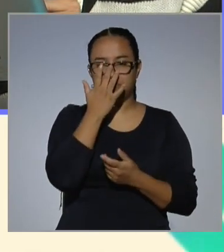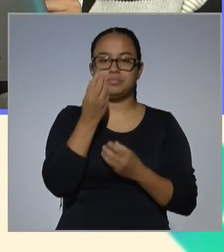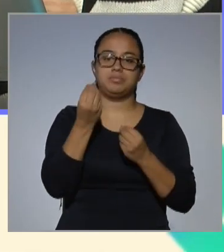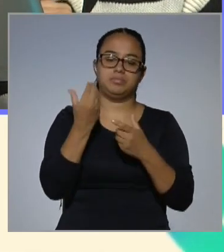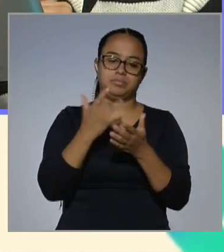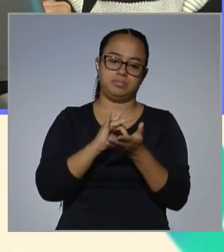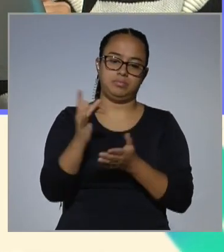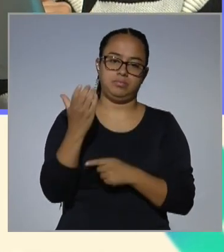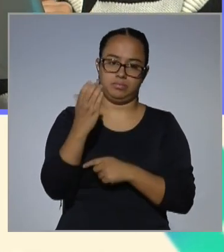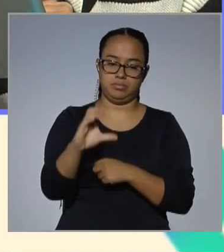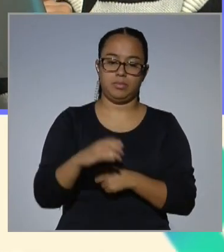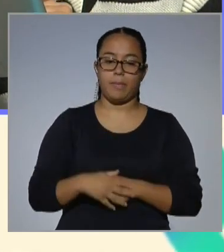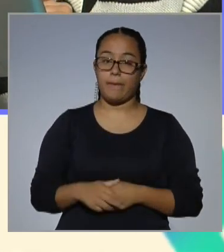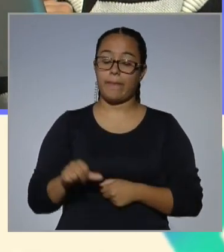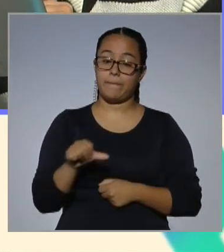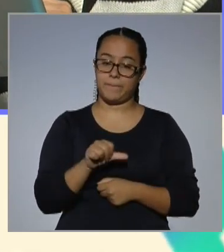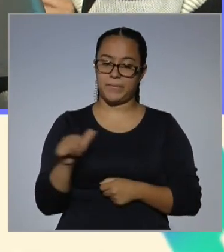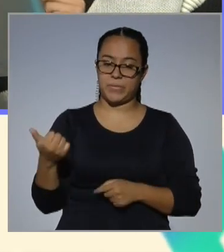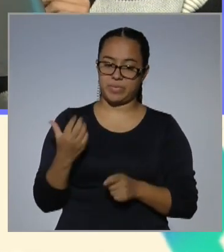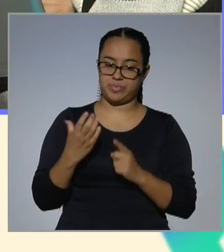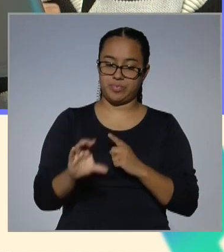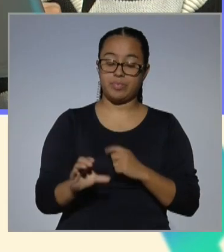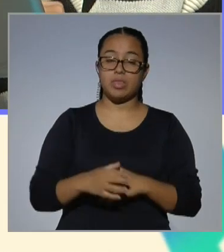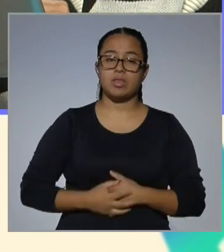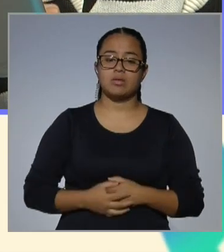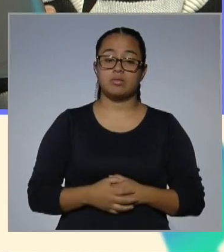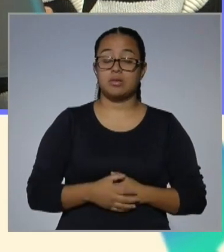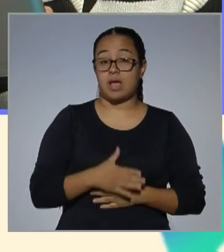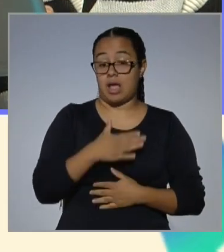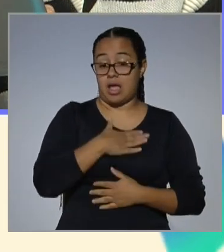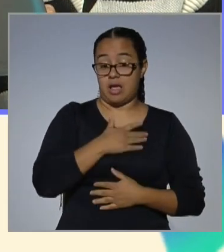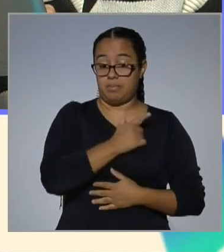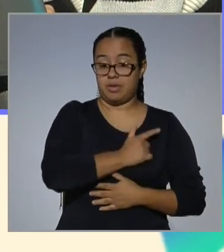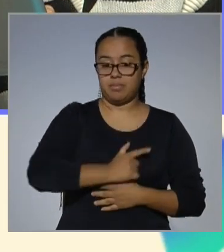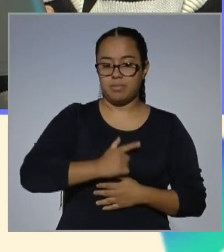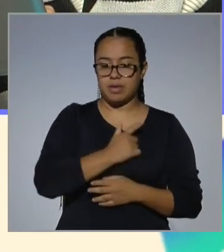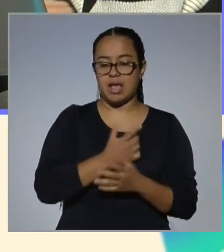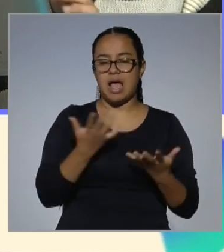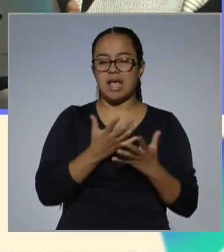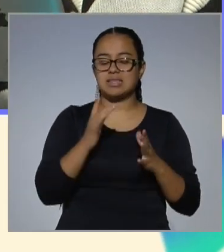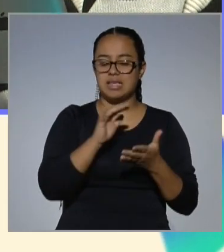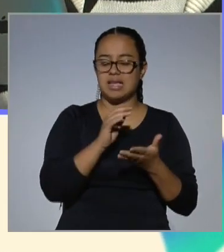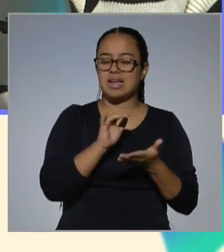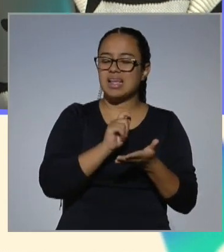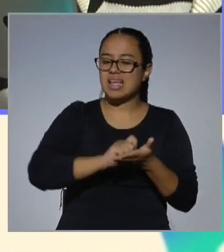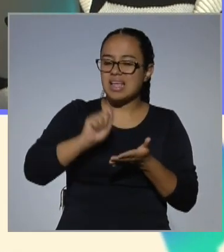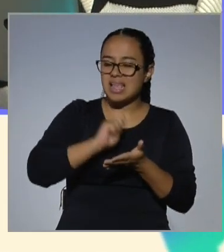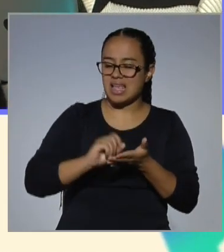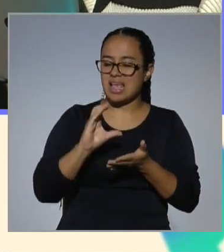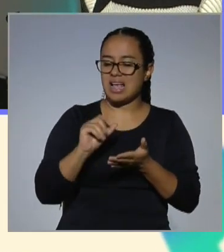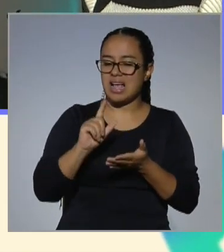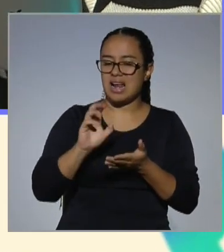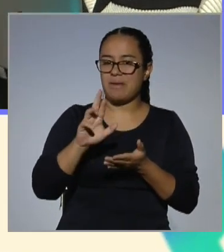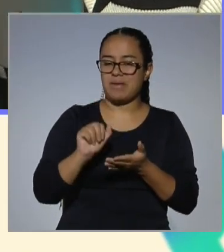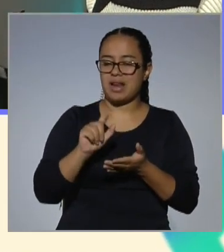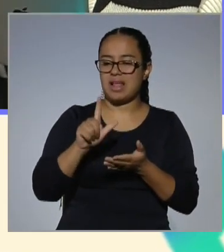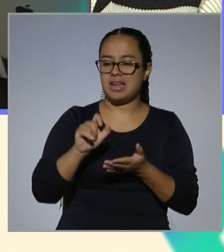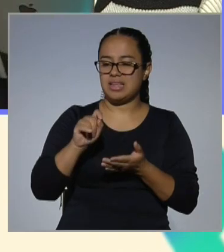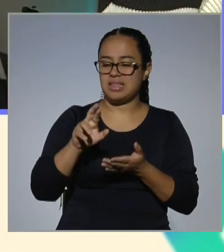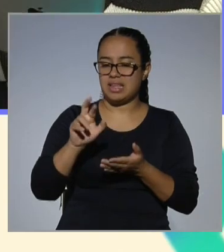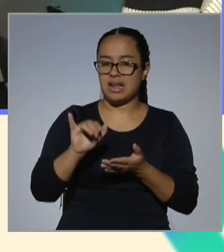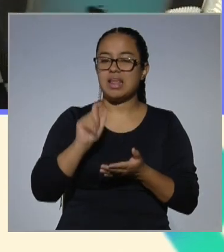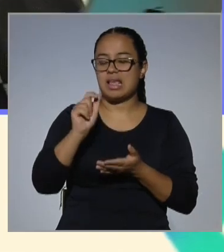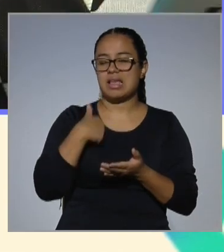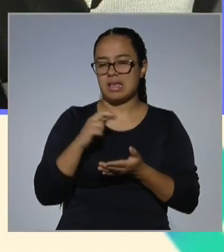comentario. Y Antonio Cárcamo nos dice: en lo personal, a mí me gusta hacer calaveras literarias. Es realizar un pequeño homenaje a mis